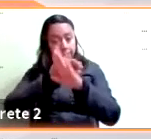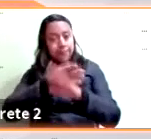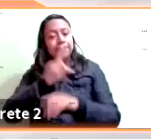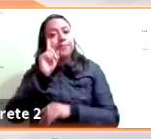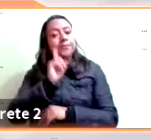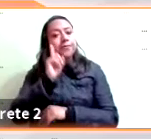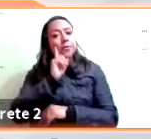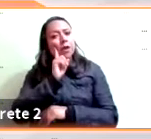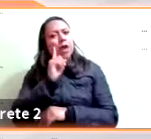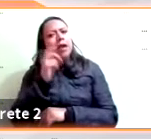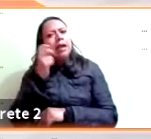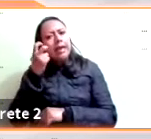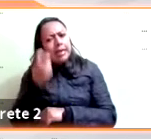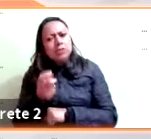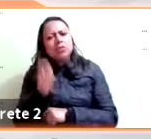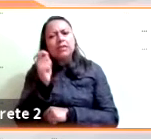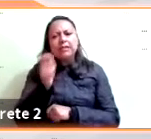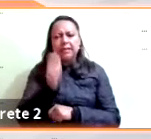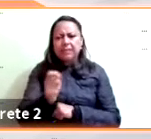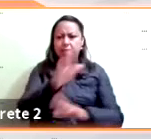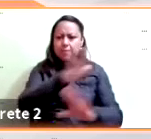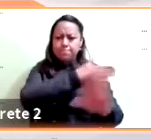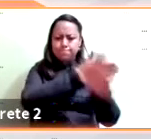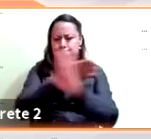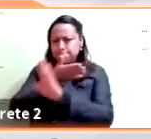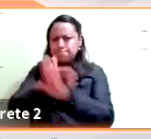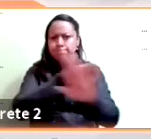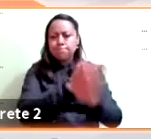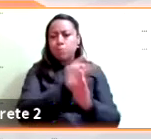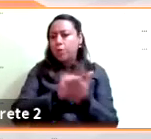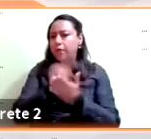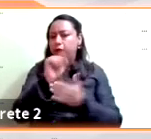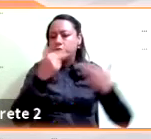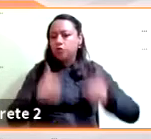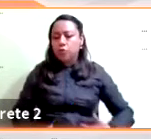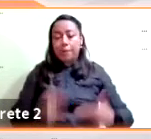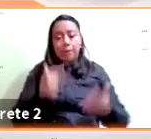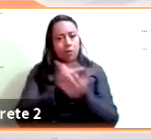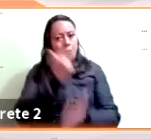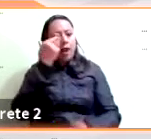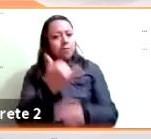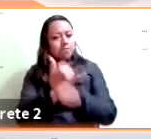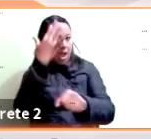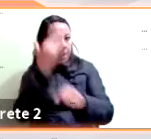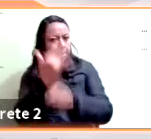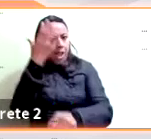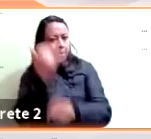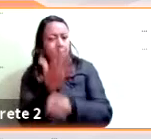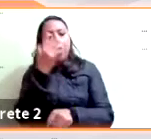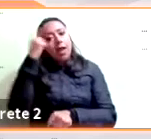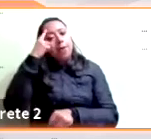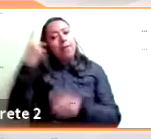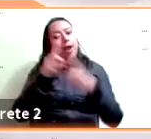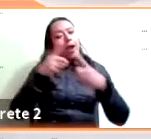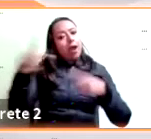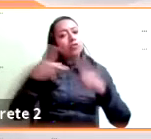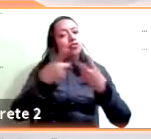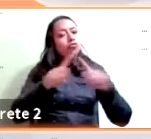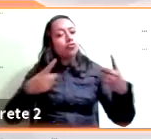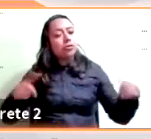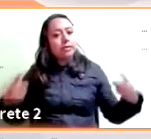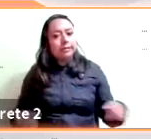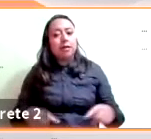una transgresión a los derechos humanos y un grave impedimento para su desarrollo, dejando en ellas múltiples